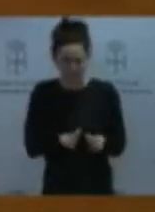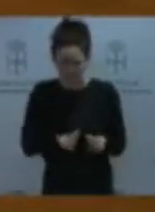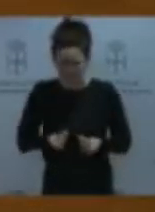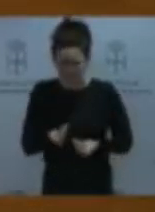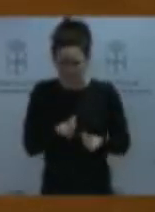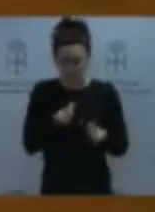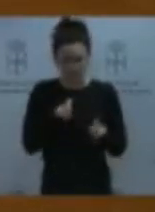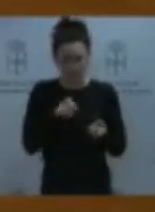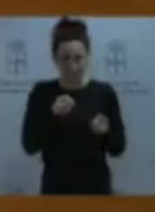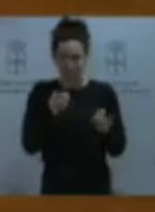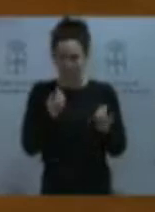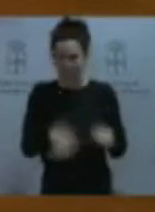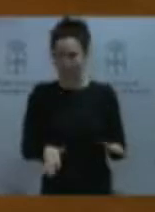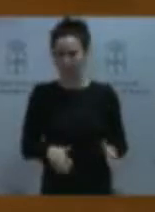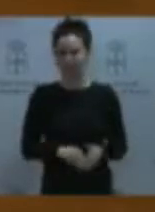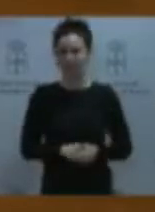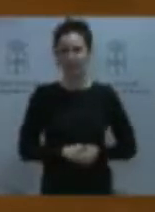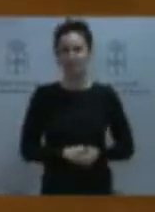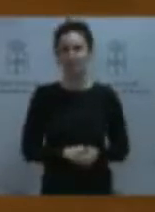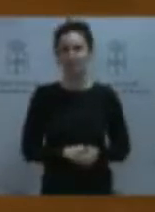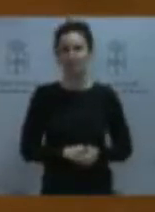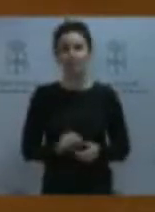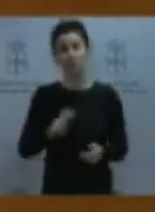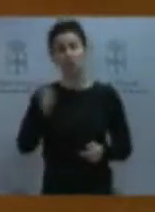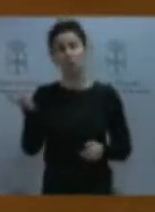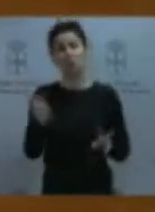otra cuestión muy importante, que ye